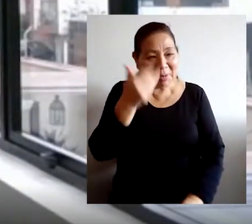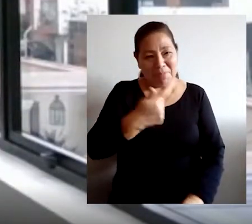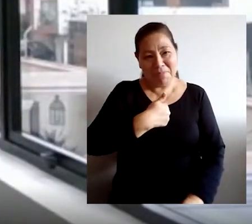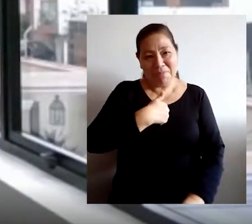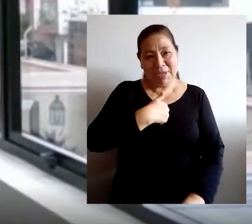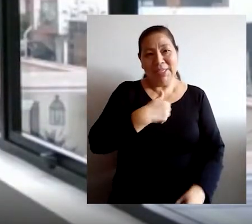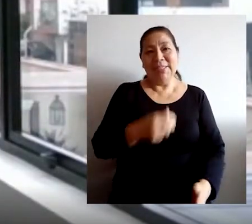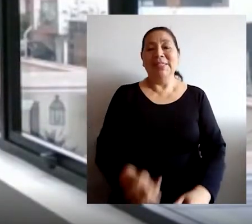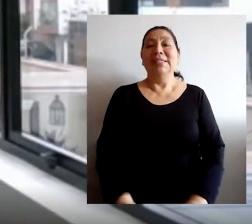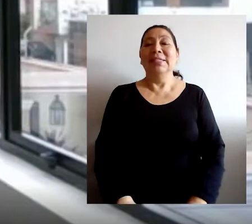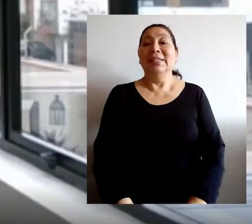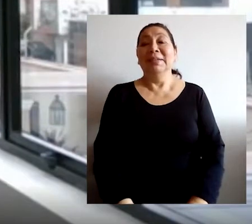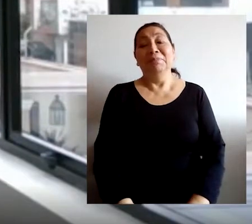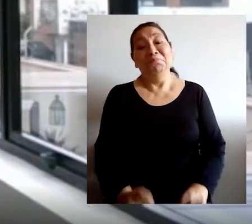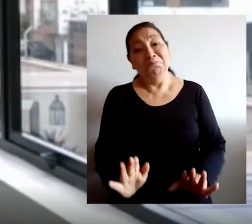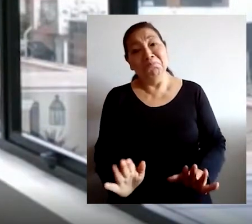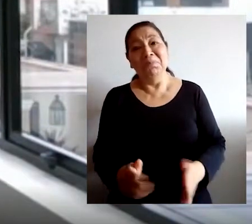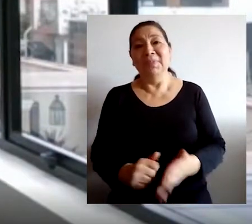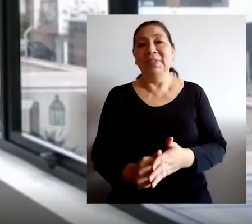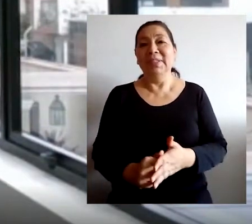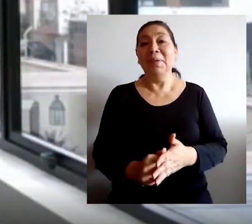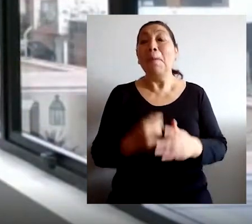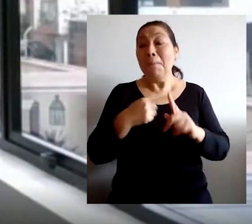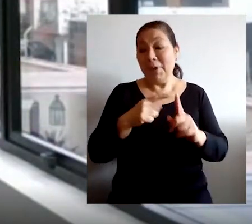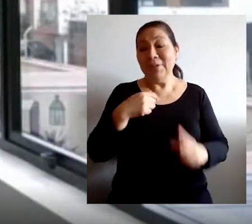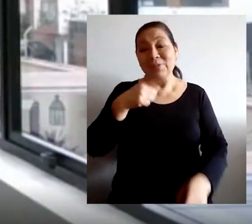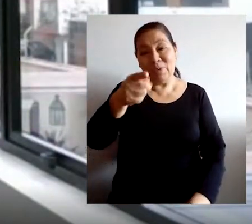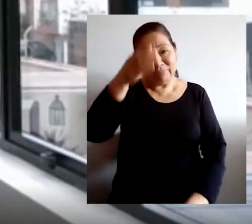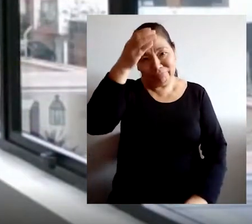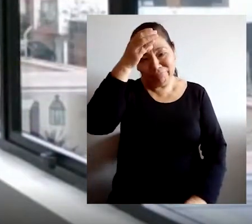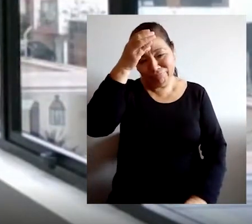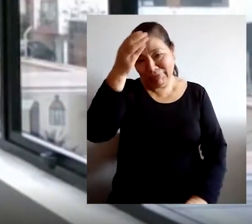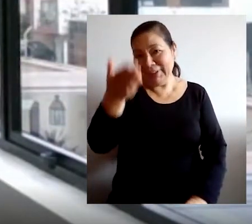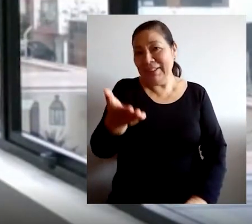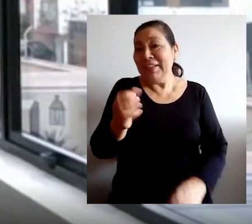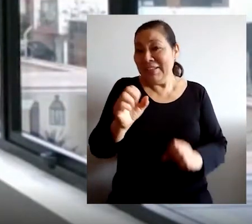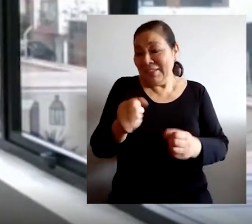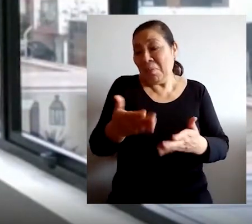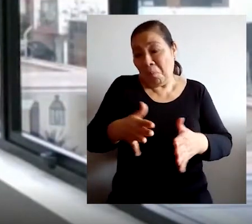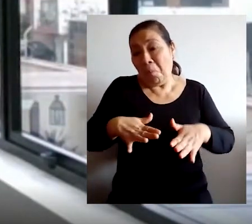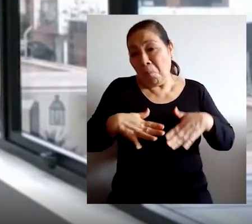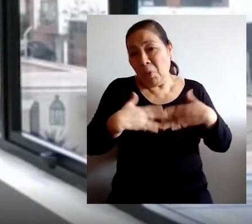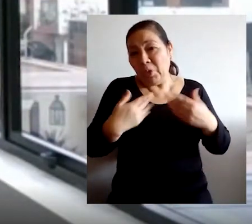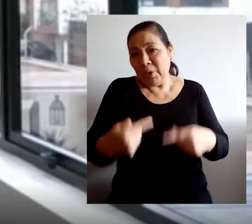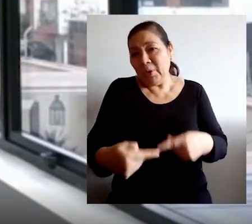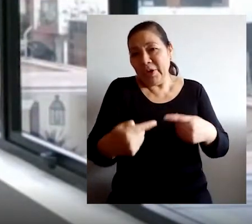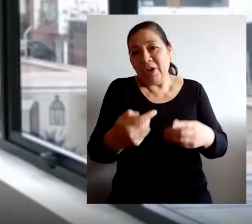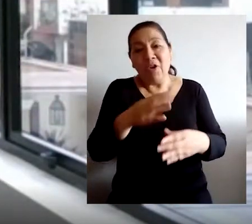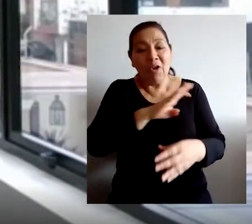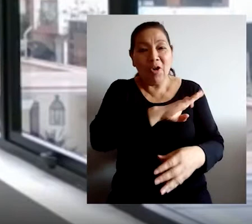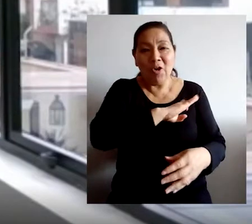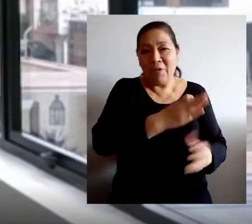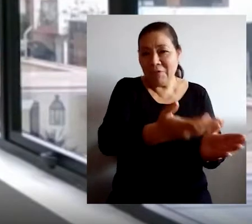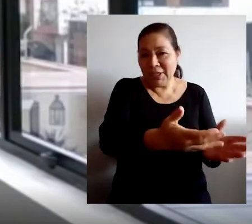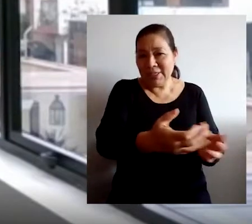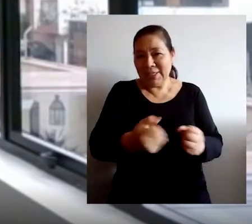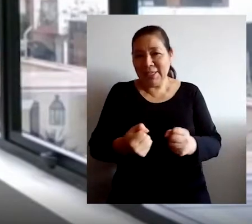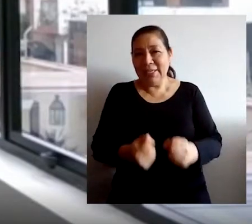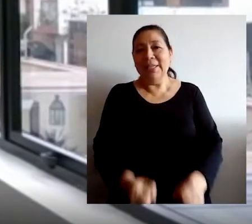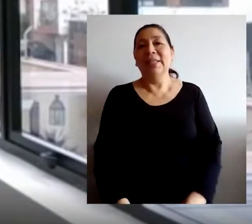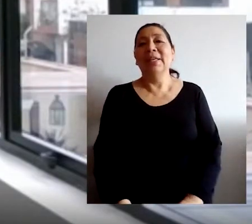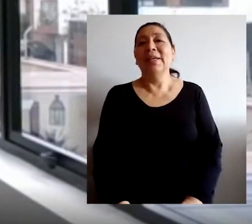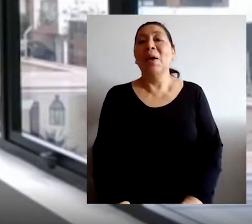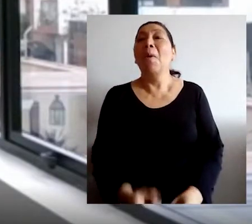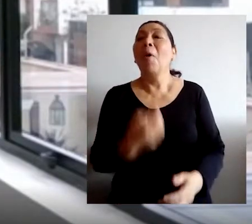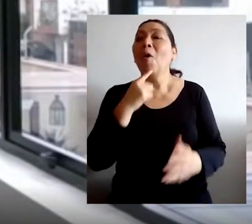que yo, tal vez no de la autora, pero sí más que yo, sabrán si es que es posible discutir una confiscación en